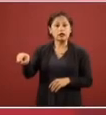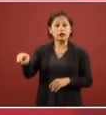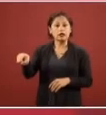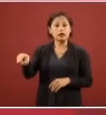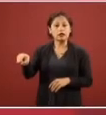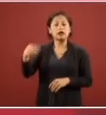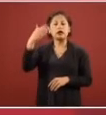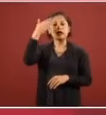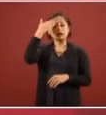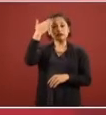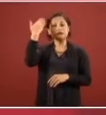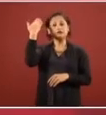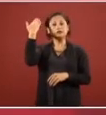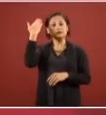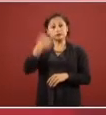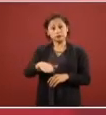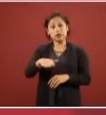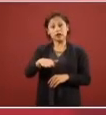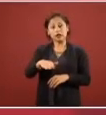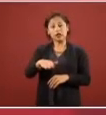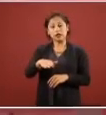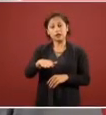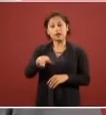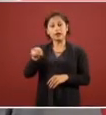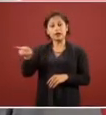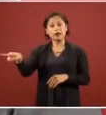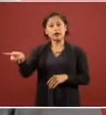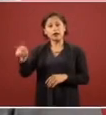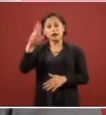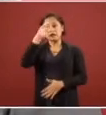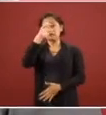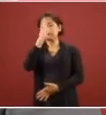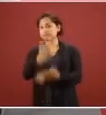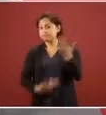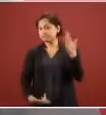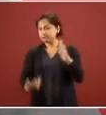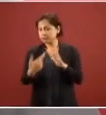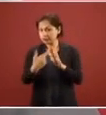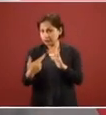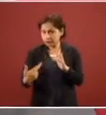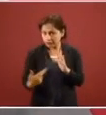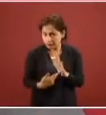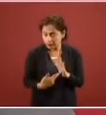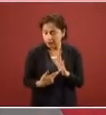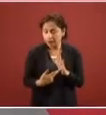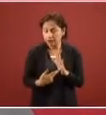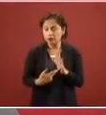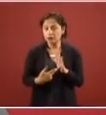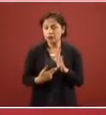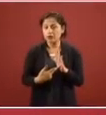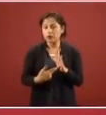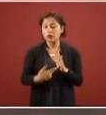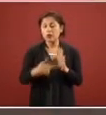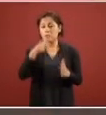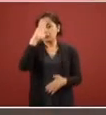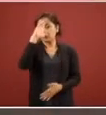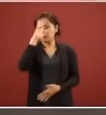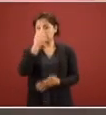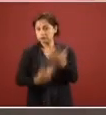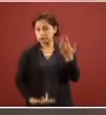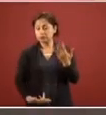contra de normas y de un sistema